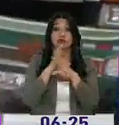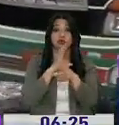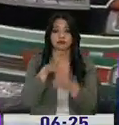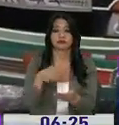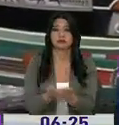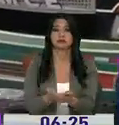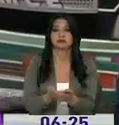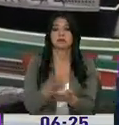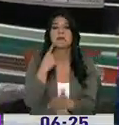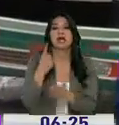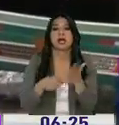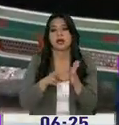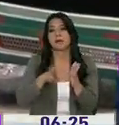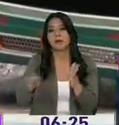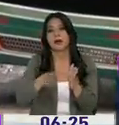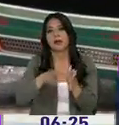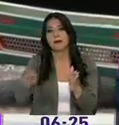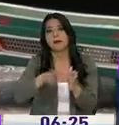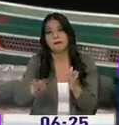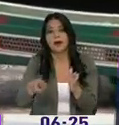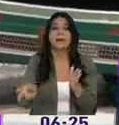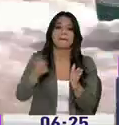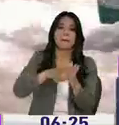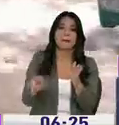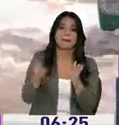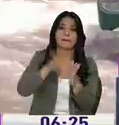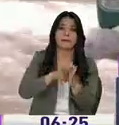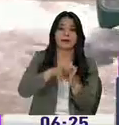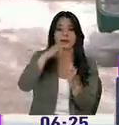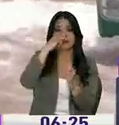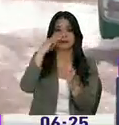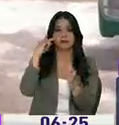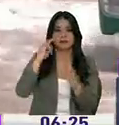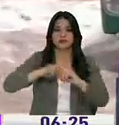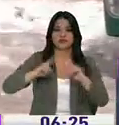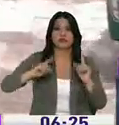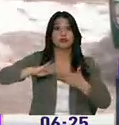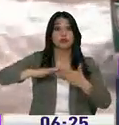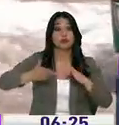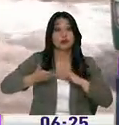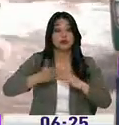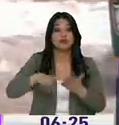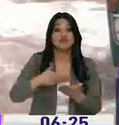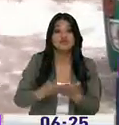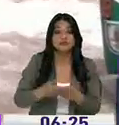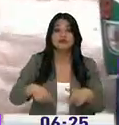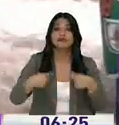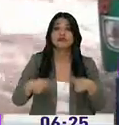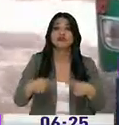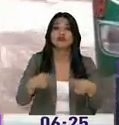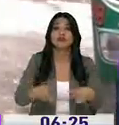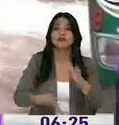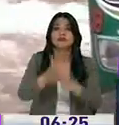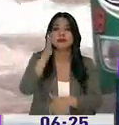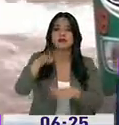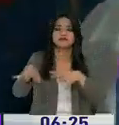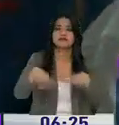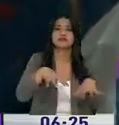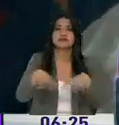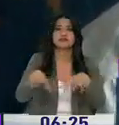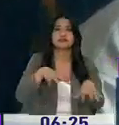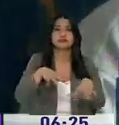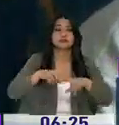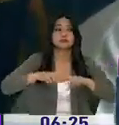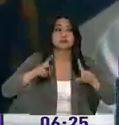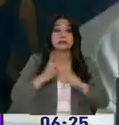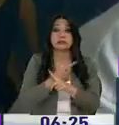para así poder transportar a las personas, entre ellos decenas de niños de distintas comunidades, quienes diariamente salen a realizar sus actividades. Bastante